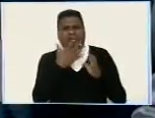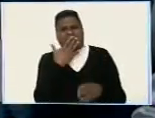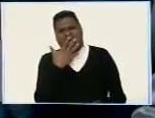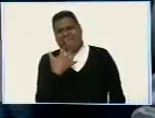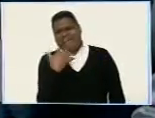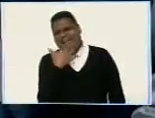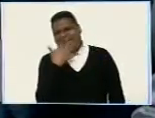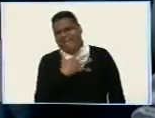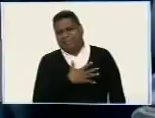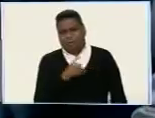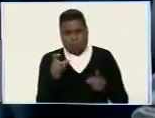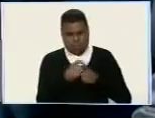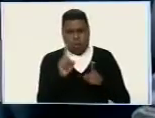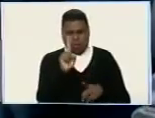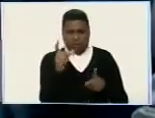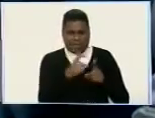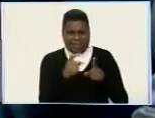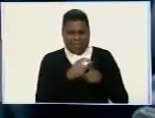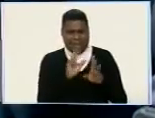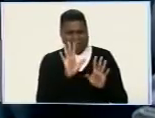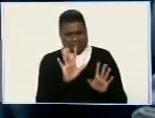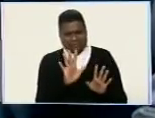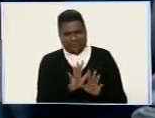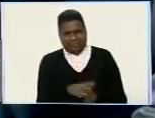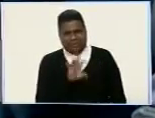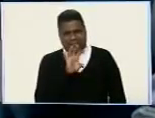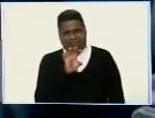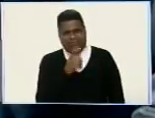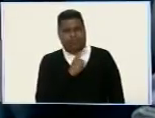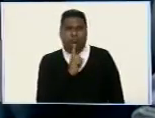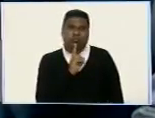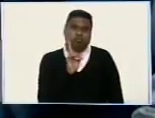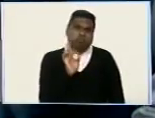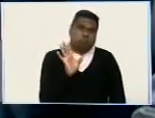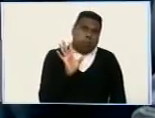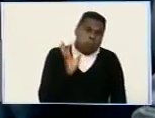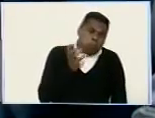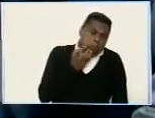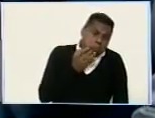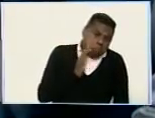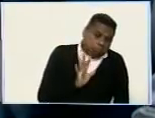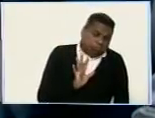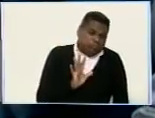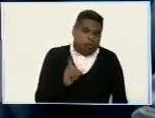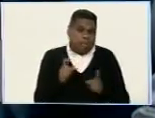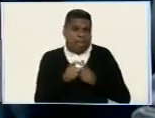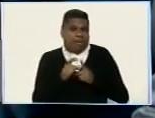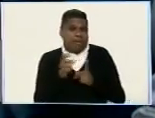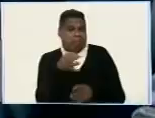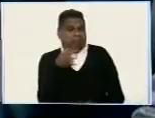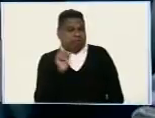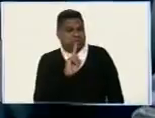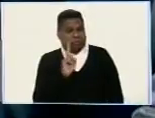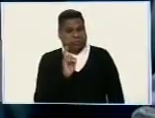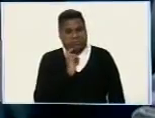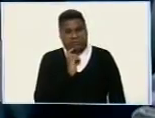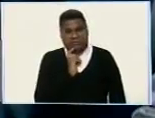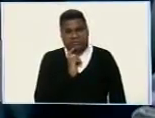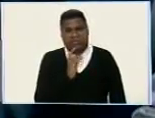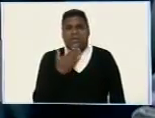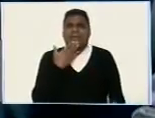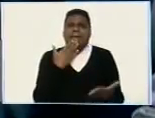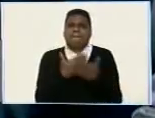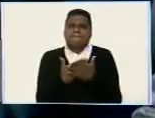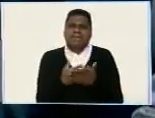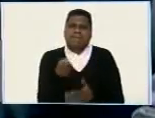con una palabra, ¿no?, que no era la más adecuada según él, y yo lo creo. Él habla así, que algo así que pide más que un ciego,